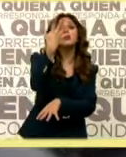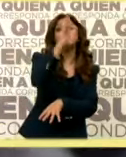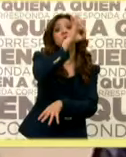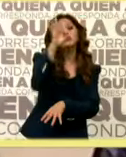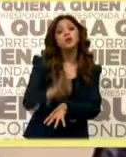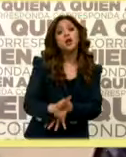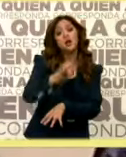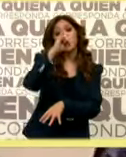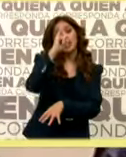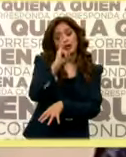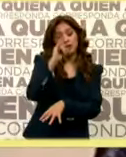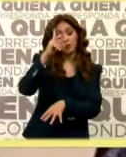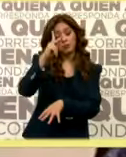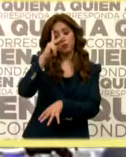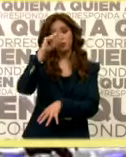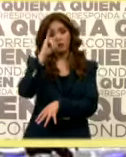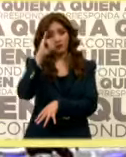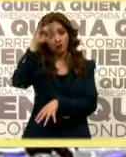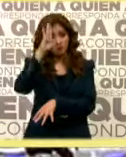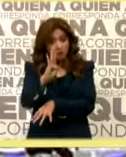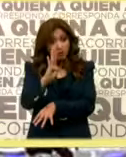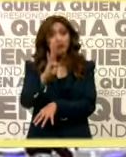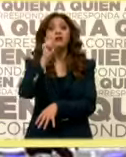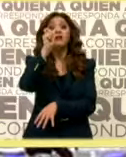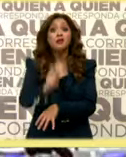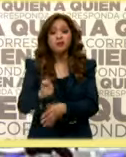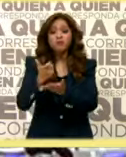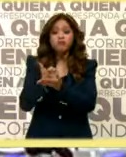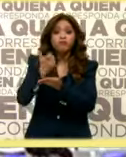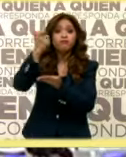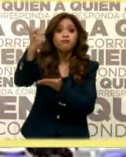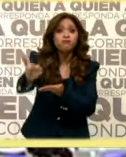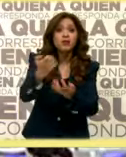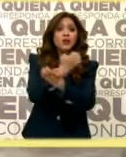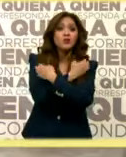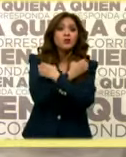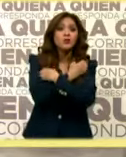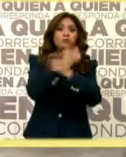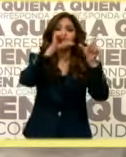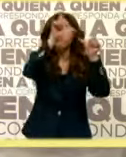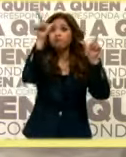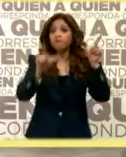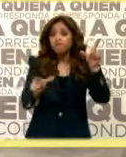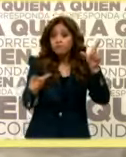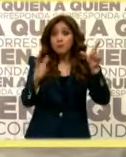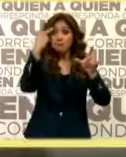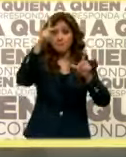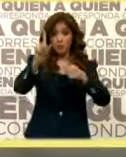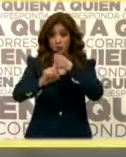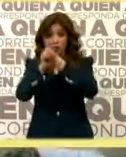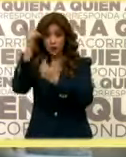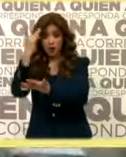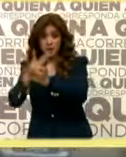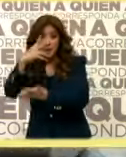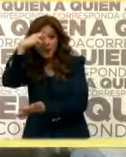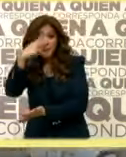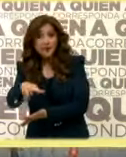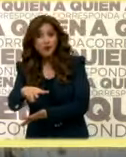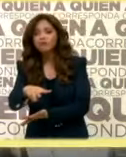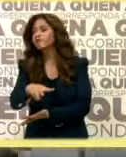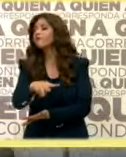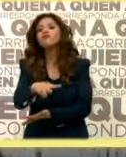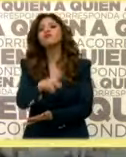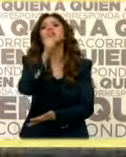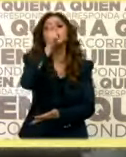Interno Bruto del país, es decir, tres veces lo que se destina para la educación a nivel nacional. El problema no solo afecta a México, pero sí es uno de los 10